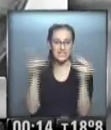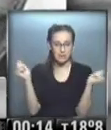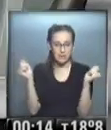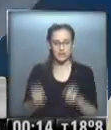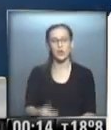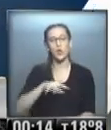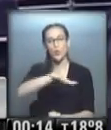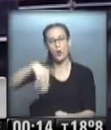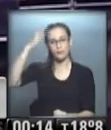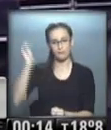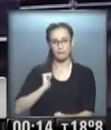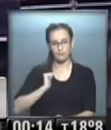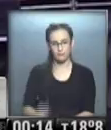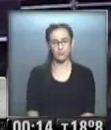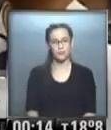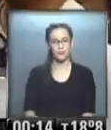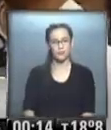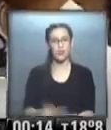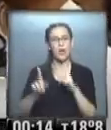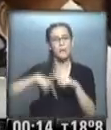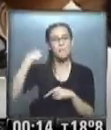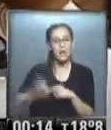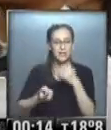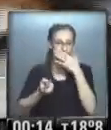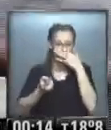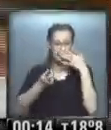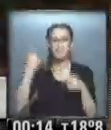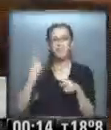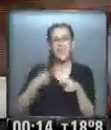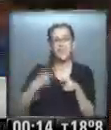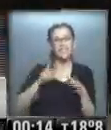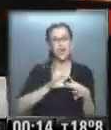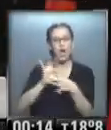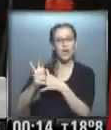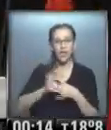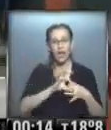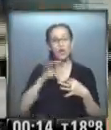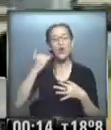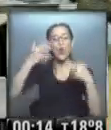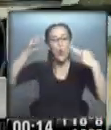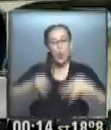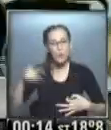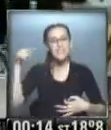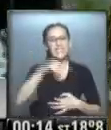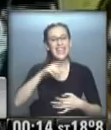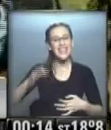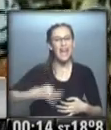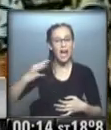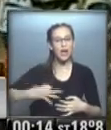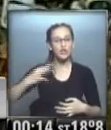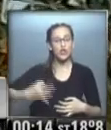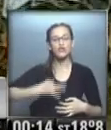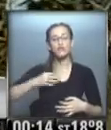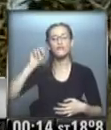unidad militar. Mañana se realizará un festival solidario al cumplirse 7 años de la denominada tragedia de Santa